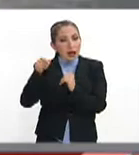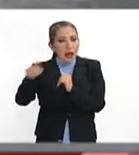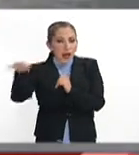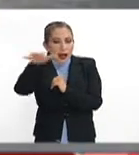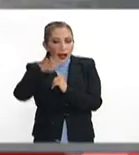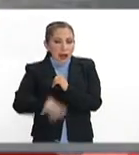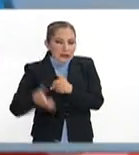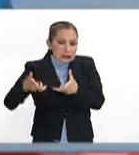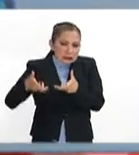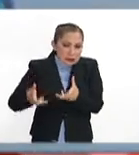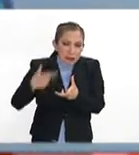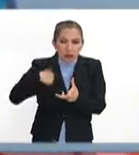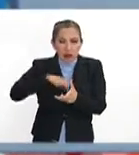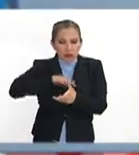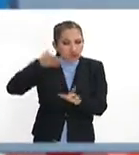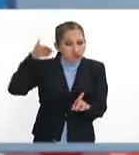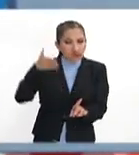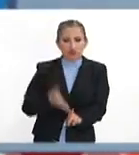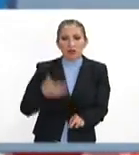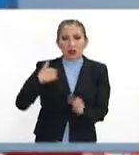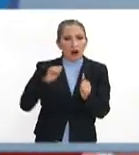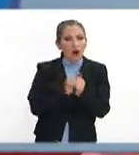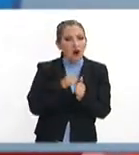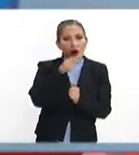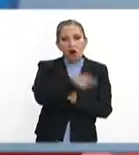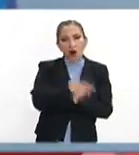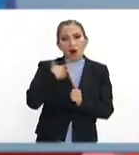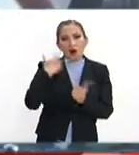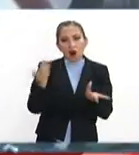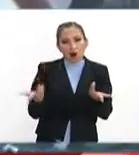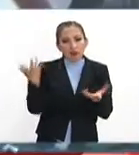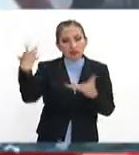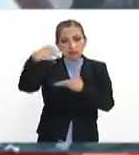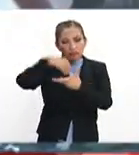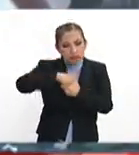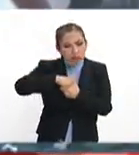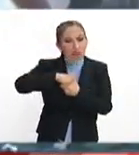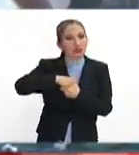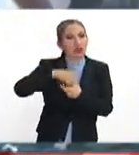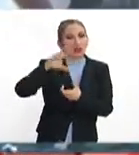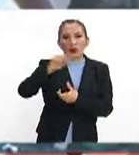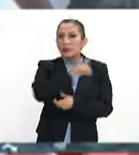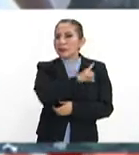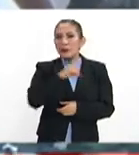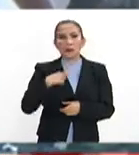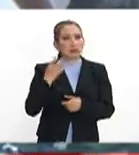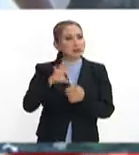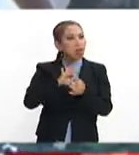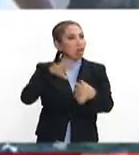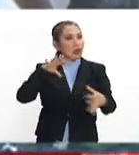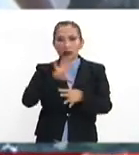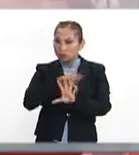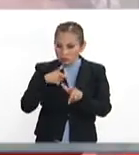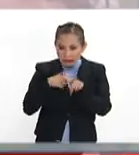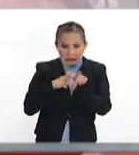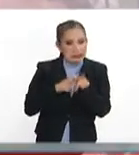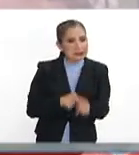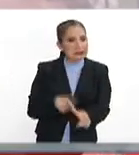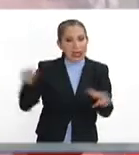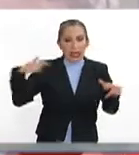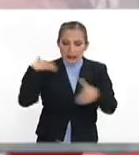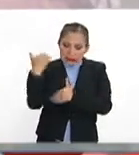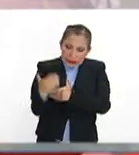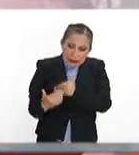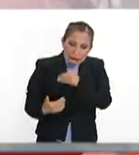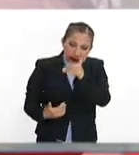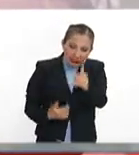hoja de ruta en la que nos hemos metido a través de la Estrategia Nacional de Inclusión no la debemos de perder y debe de seguir el